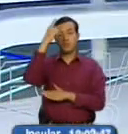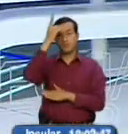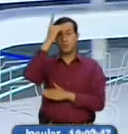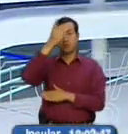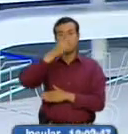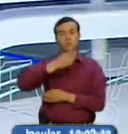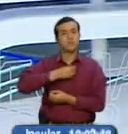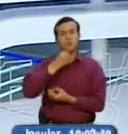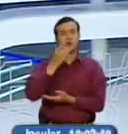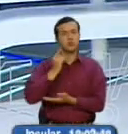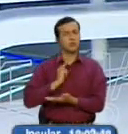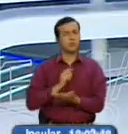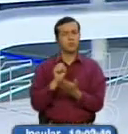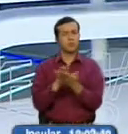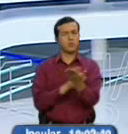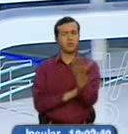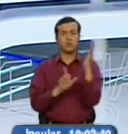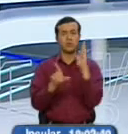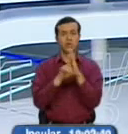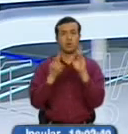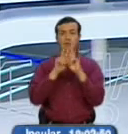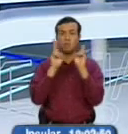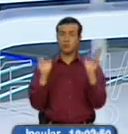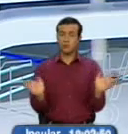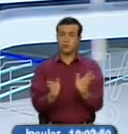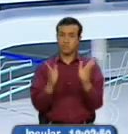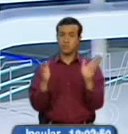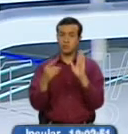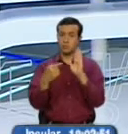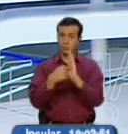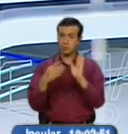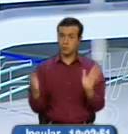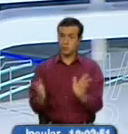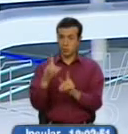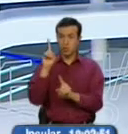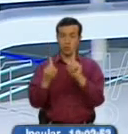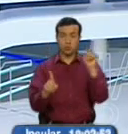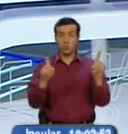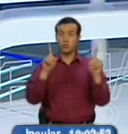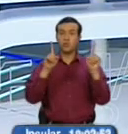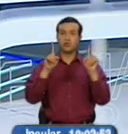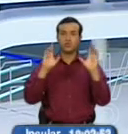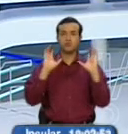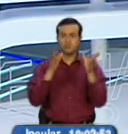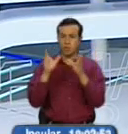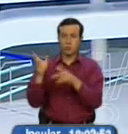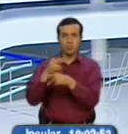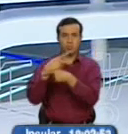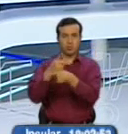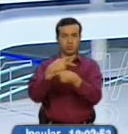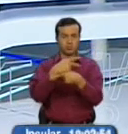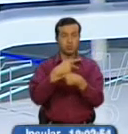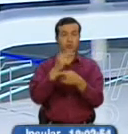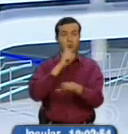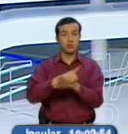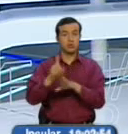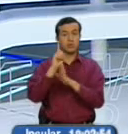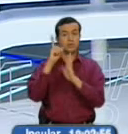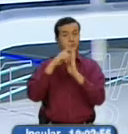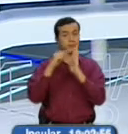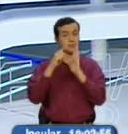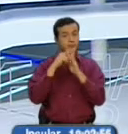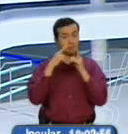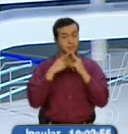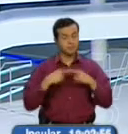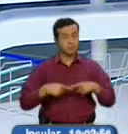el contenido de este proyecto de ley orgánica de incentivos tributarios para varios sectores productivos. El director del Servicio de Rentas